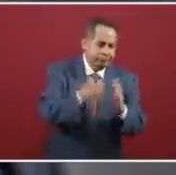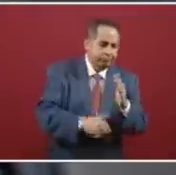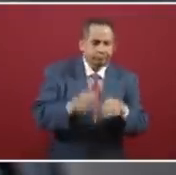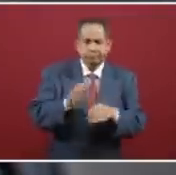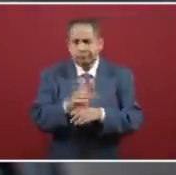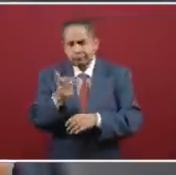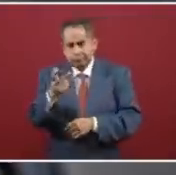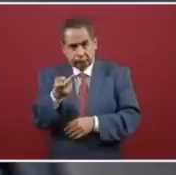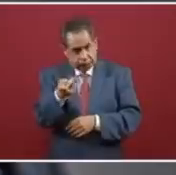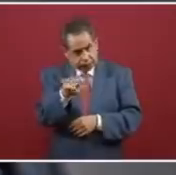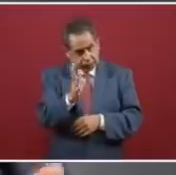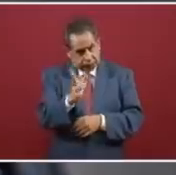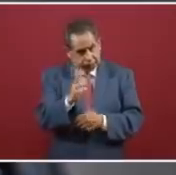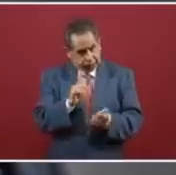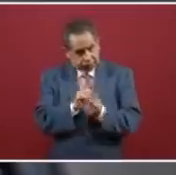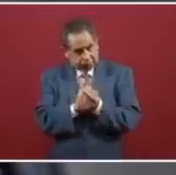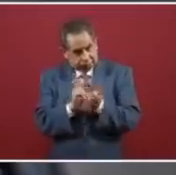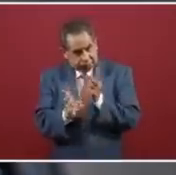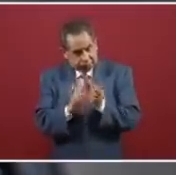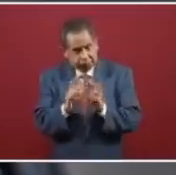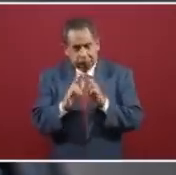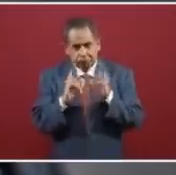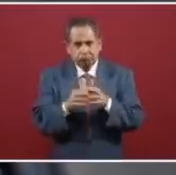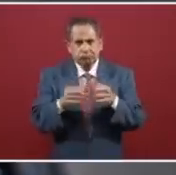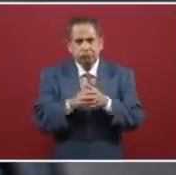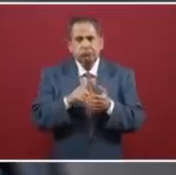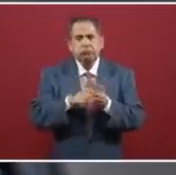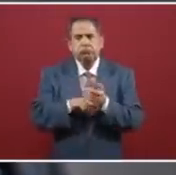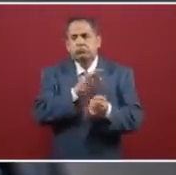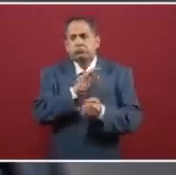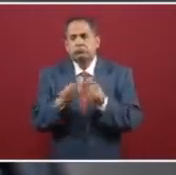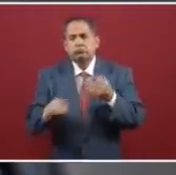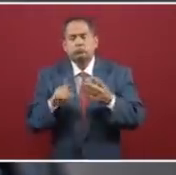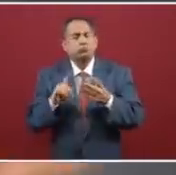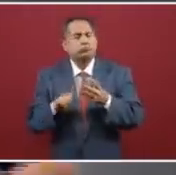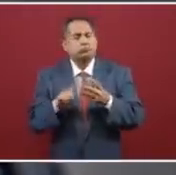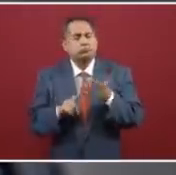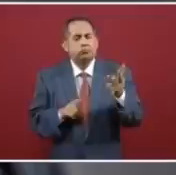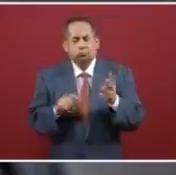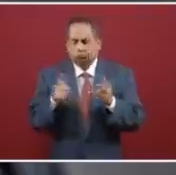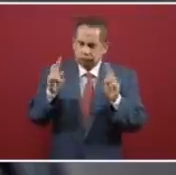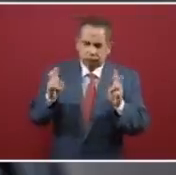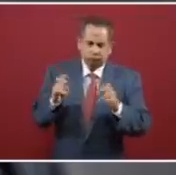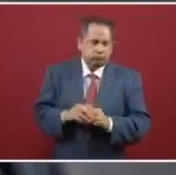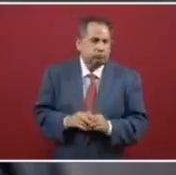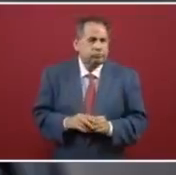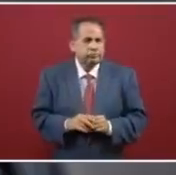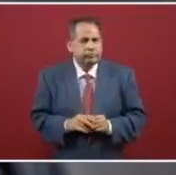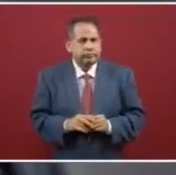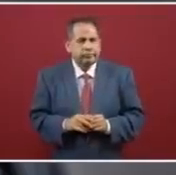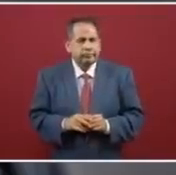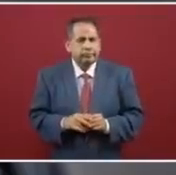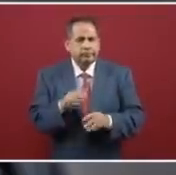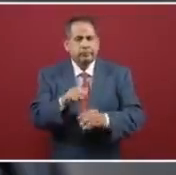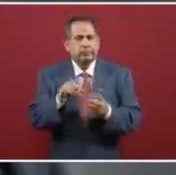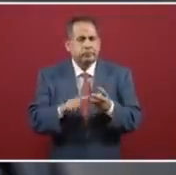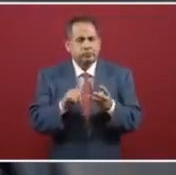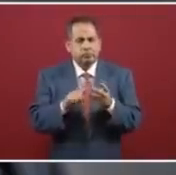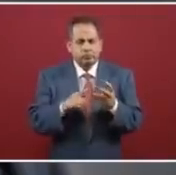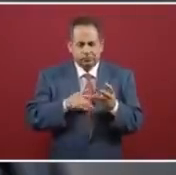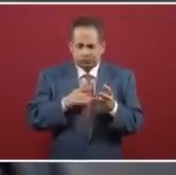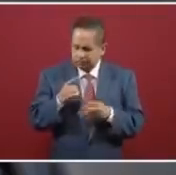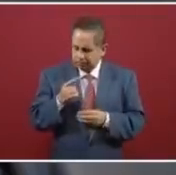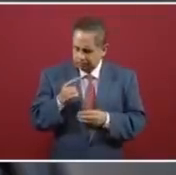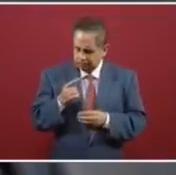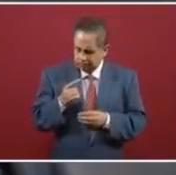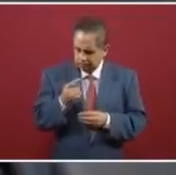las que las venden caro y si tienen acercamientos y una última del otro tema en cuanto a me parece que es una